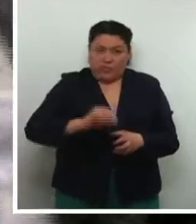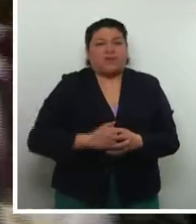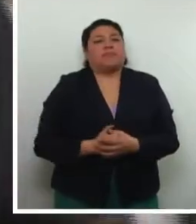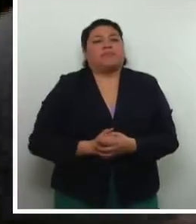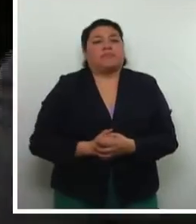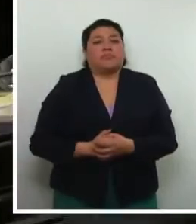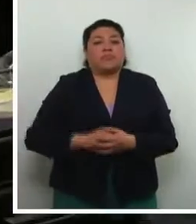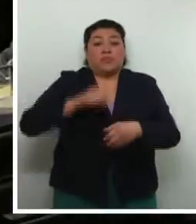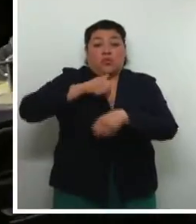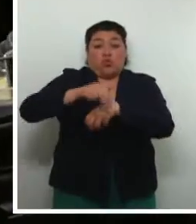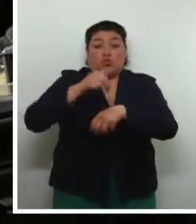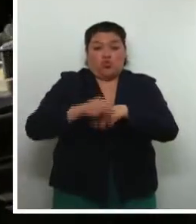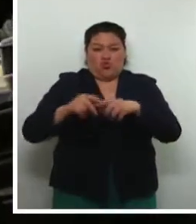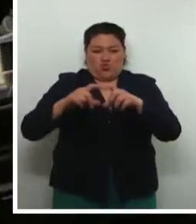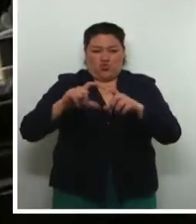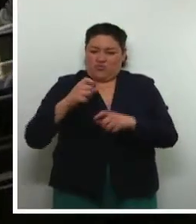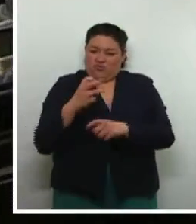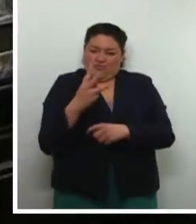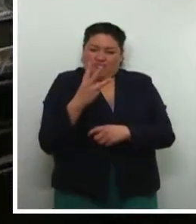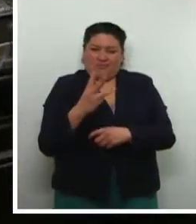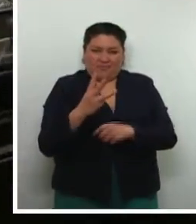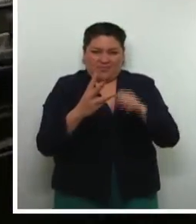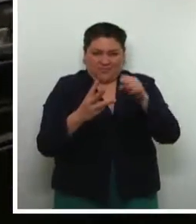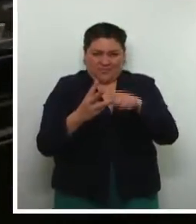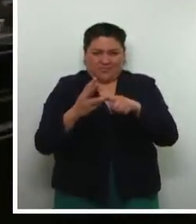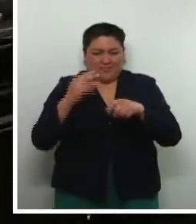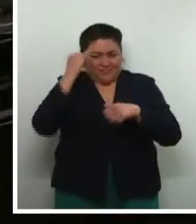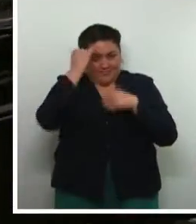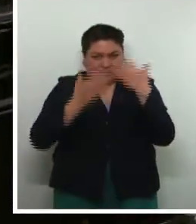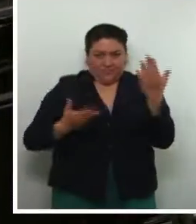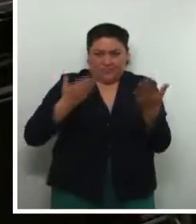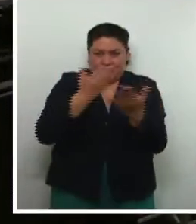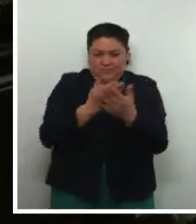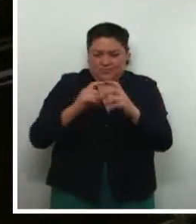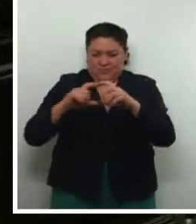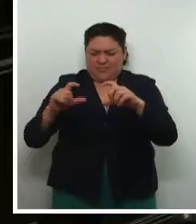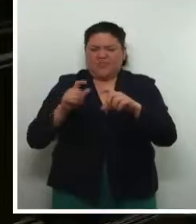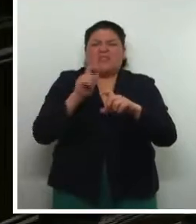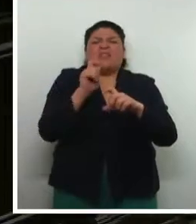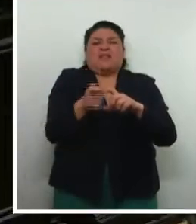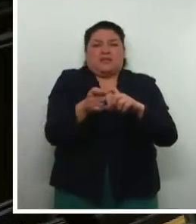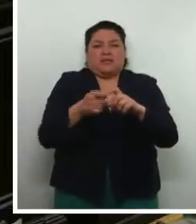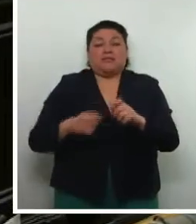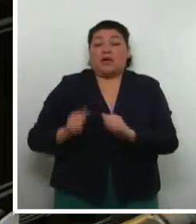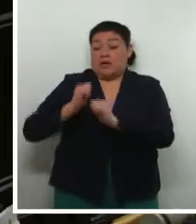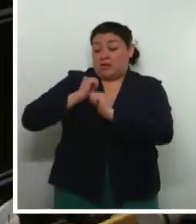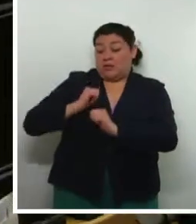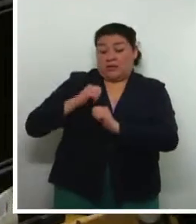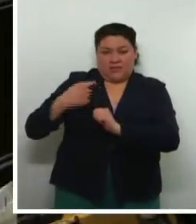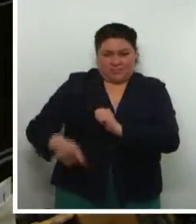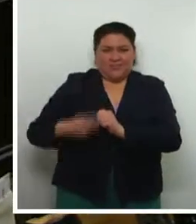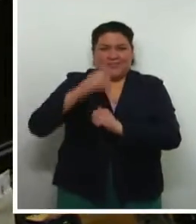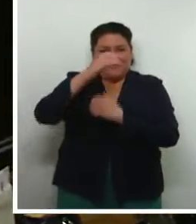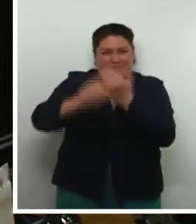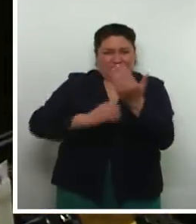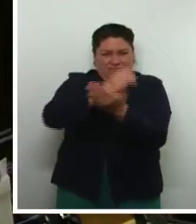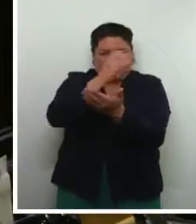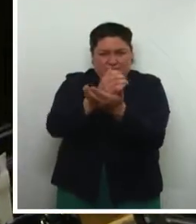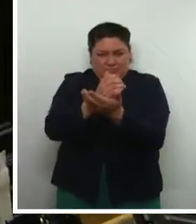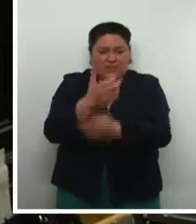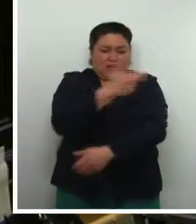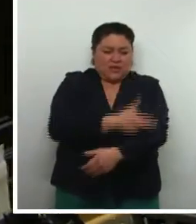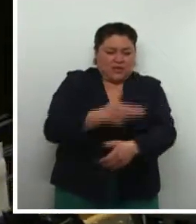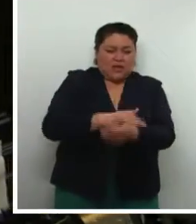El numeral 3, que es parte de la propuesta, se refiere a que las autoridades de la ciudad desarrollarán